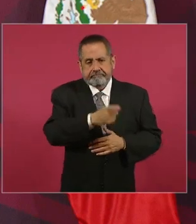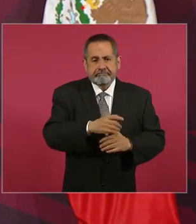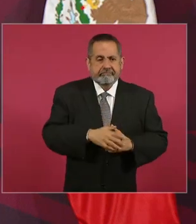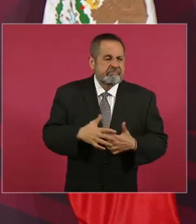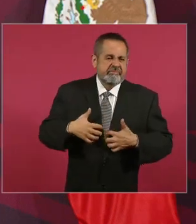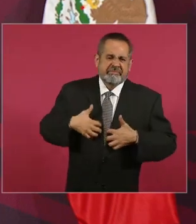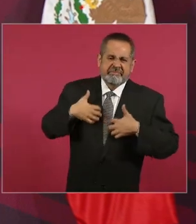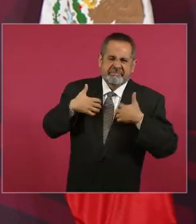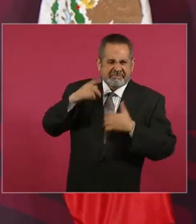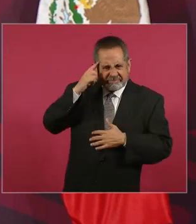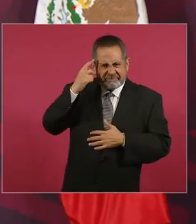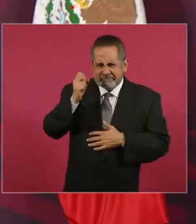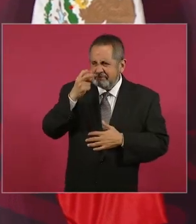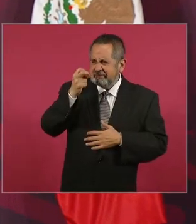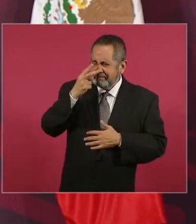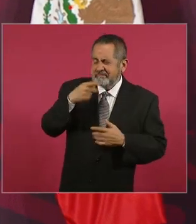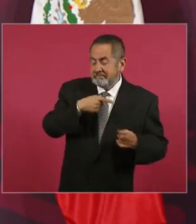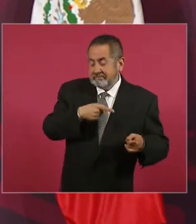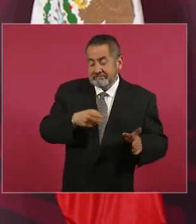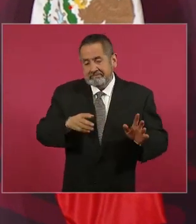se enoja mucho y